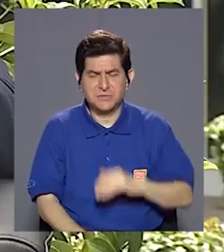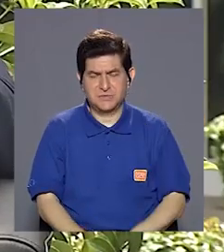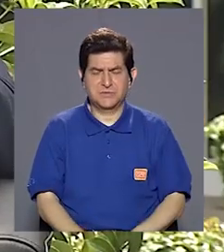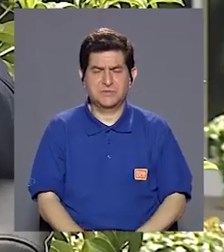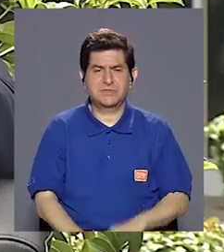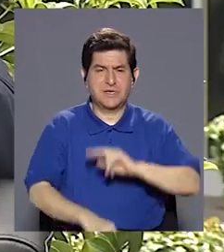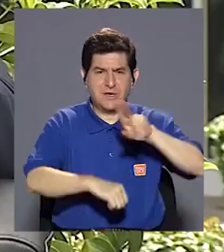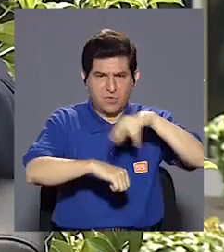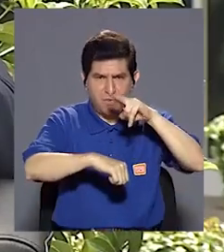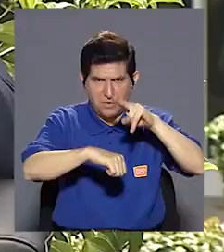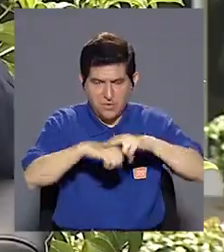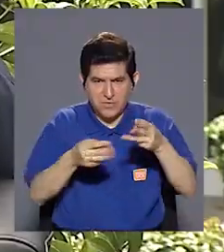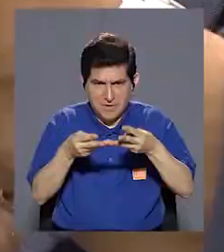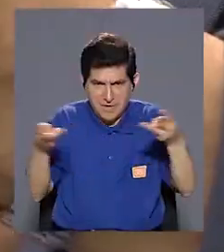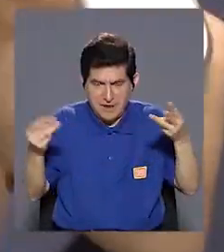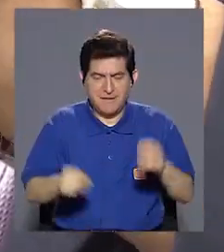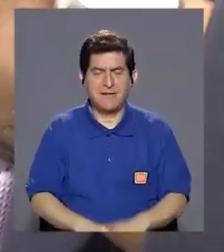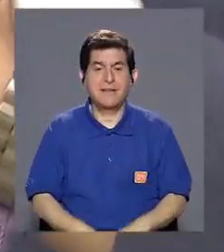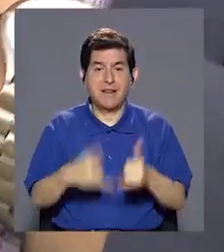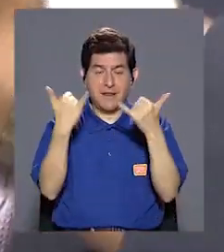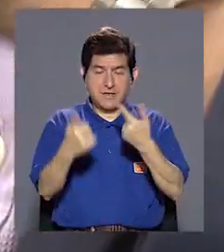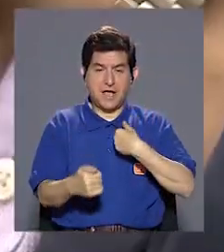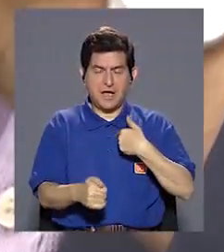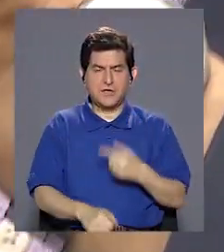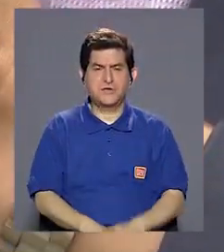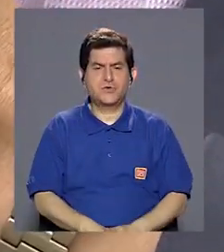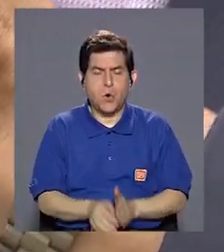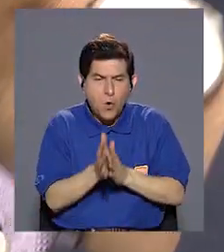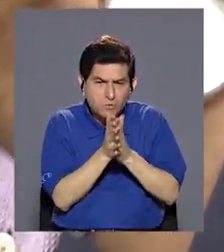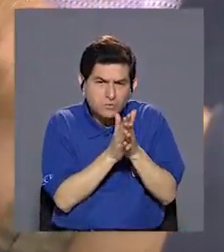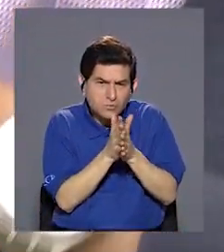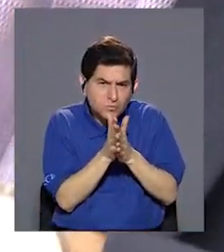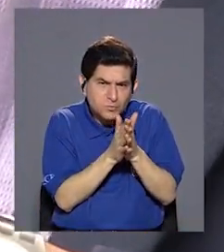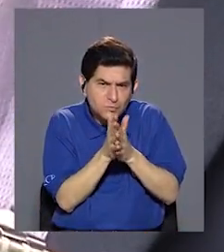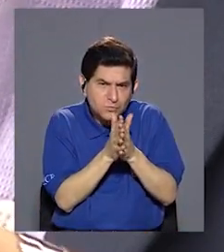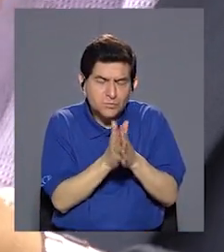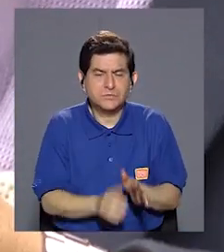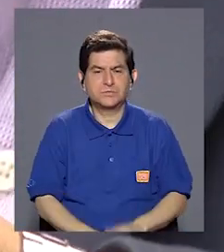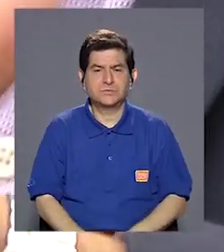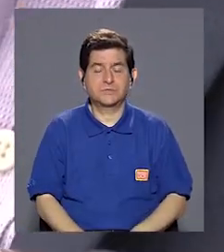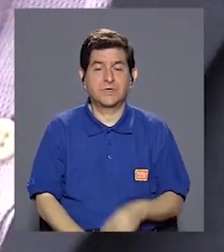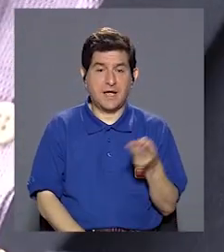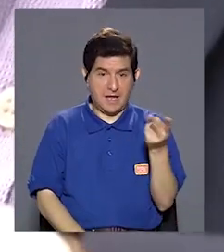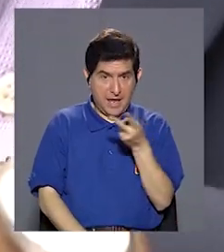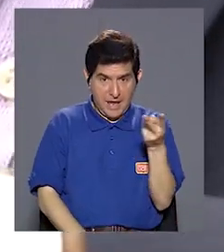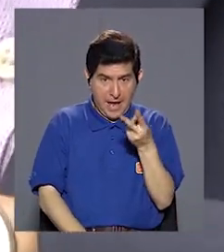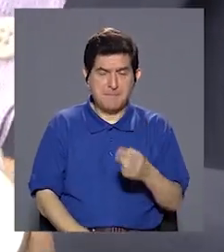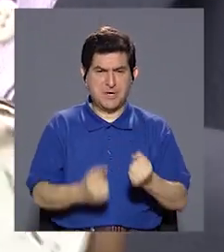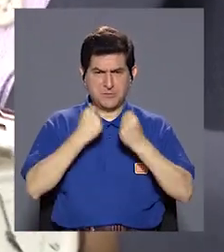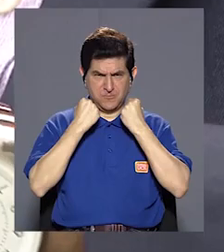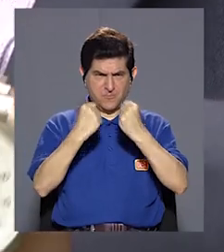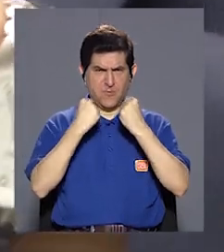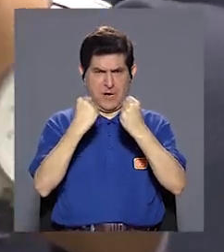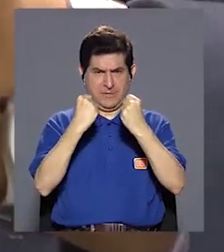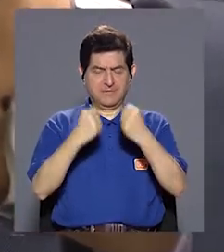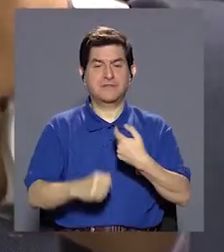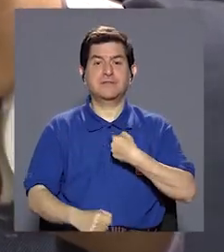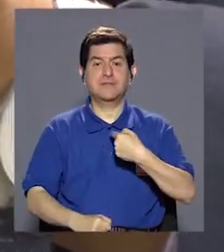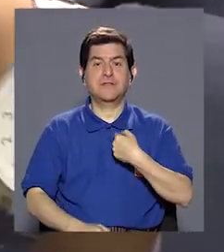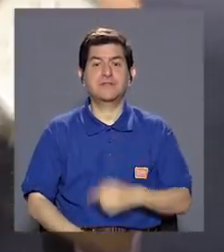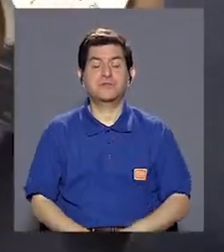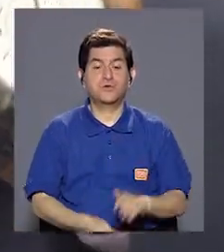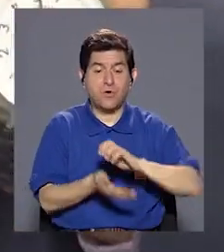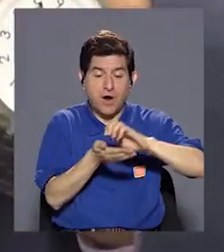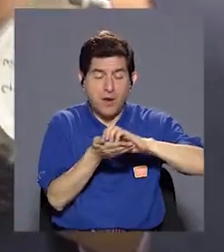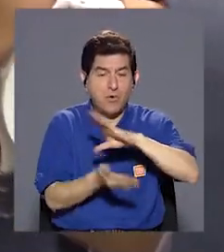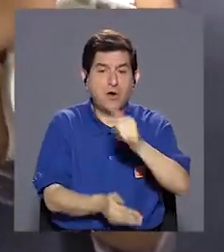suciedad y la materia orgánica. Entonces, con el momento que yo froto las manos, y yo froto una superficie contra la otra fuertemente,